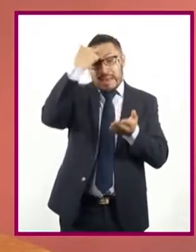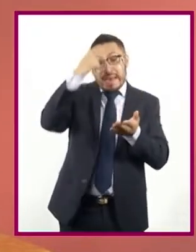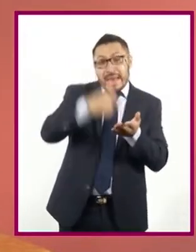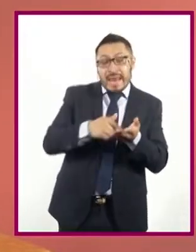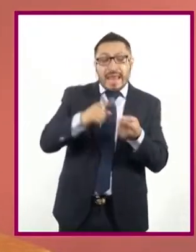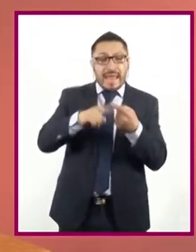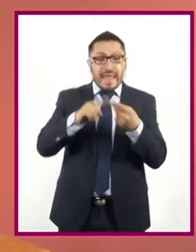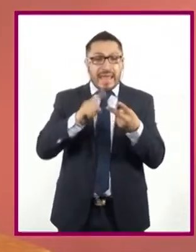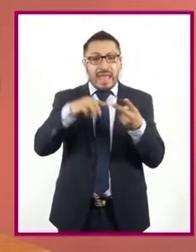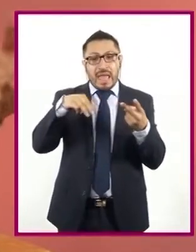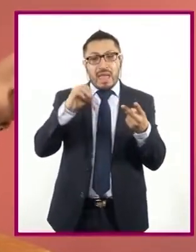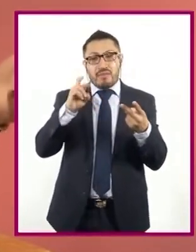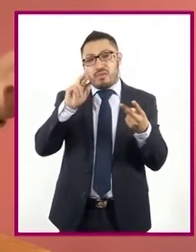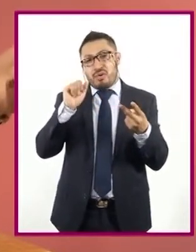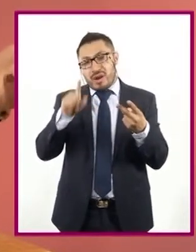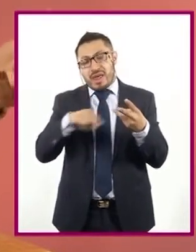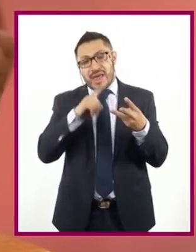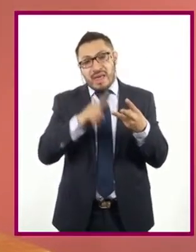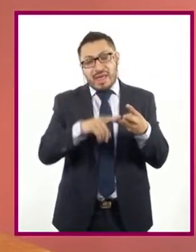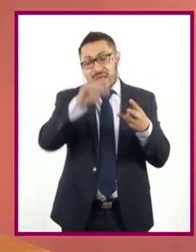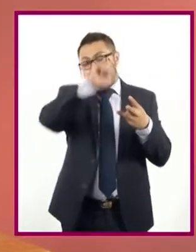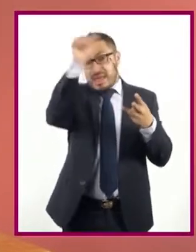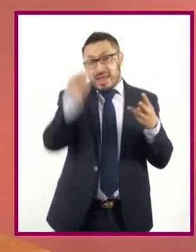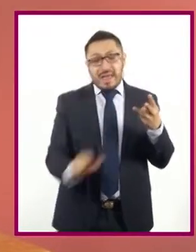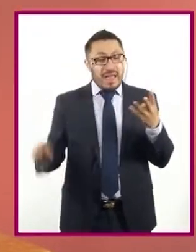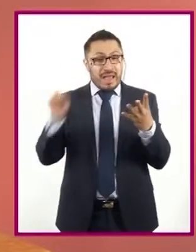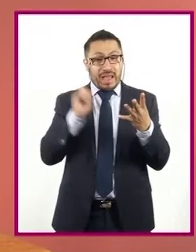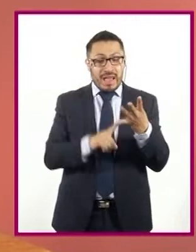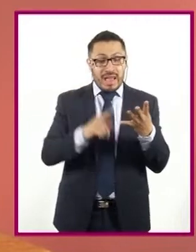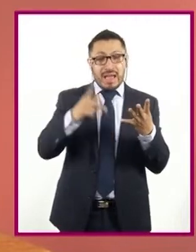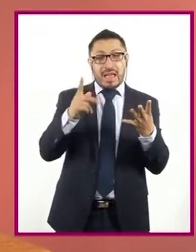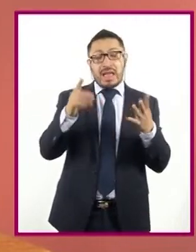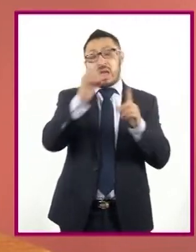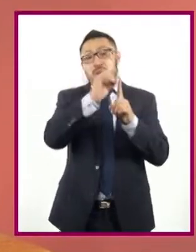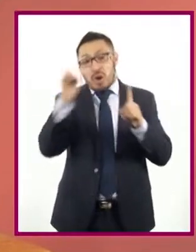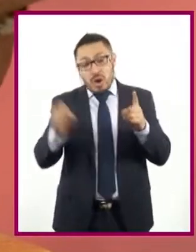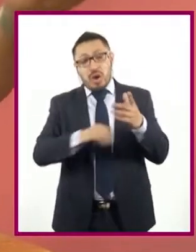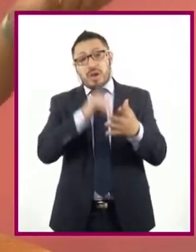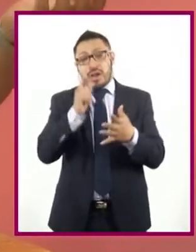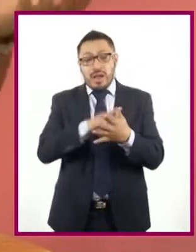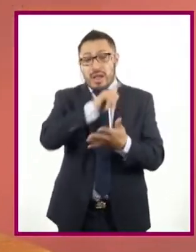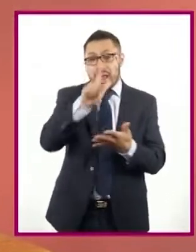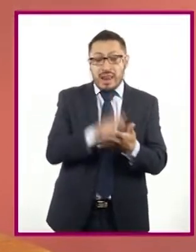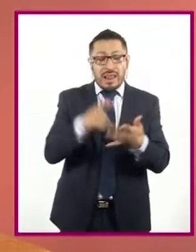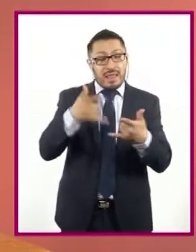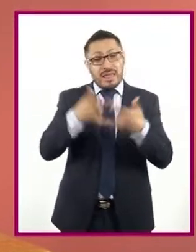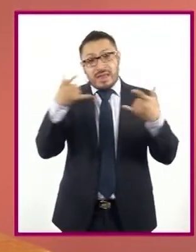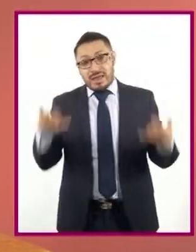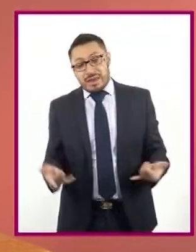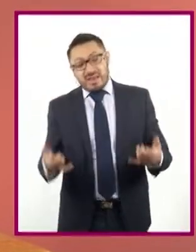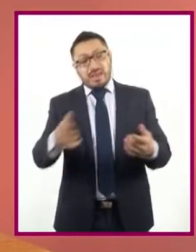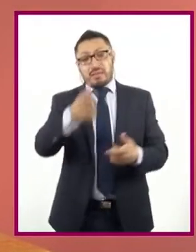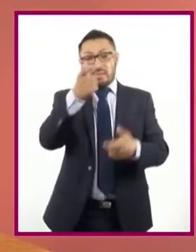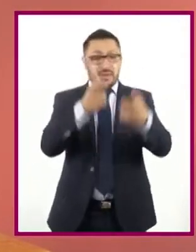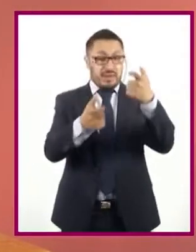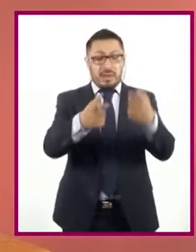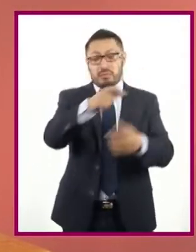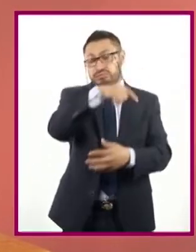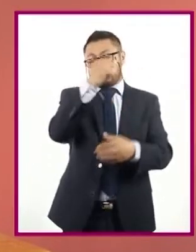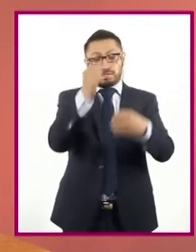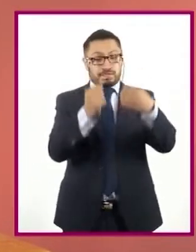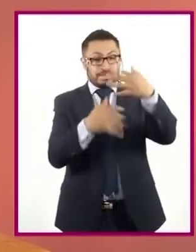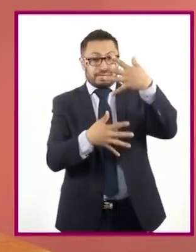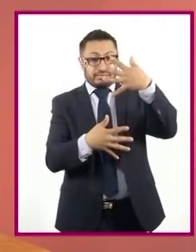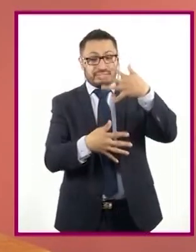la moral, las artes, el protocolo, la ley, la historia, la economía,